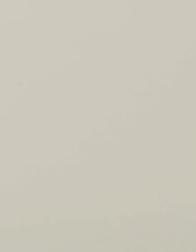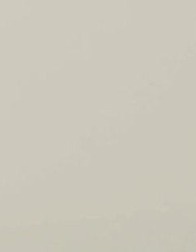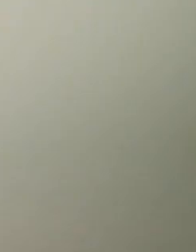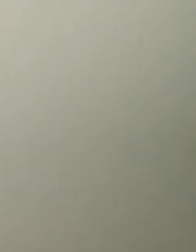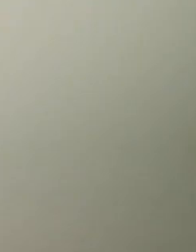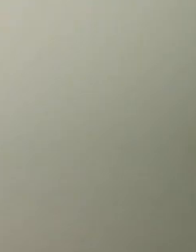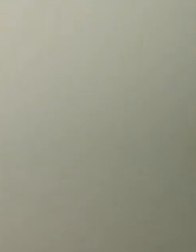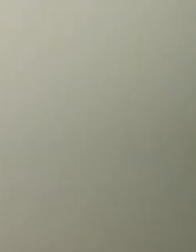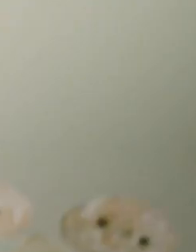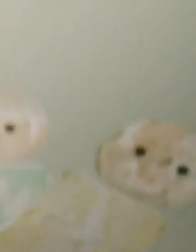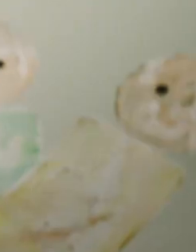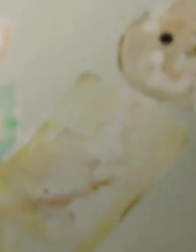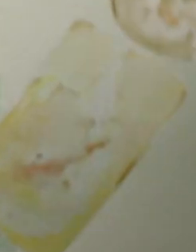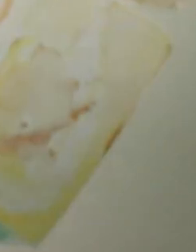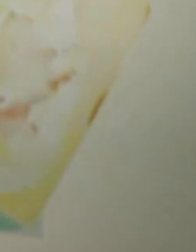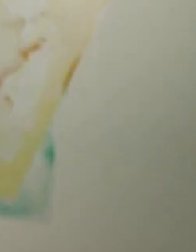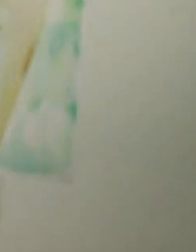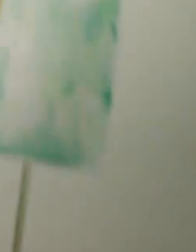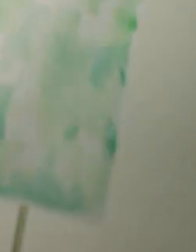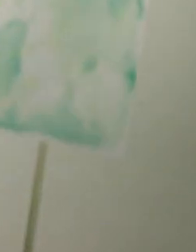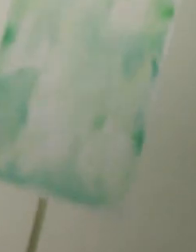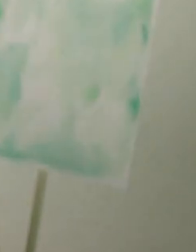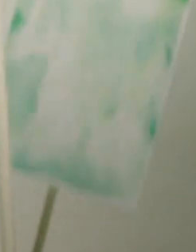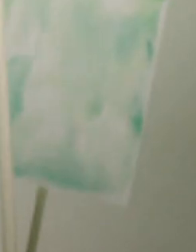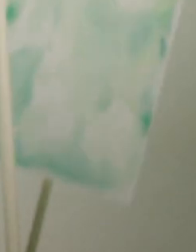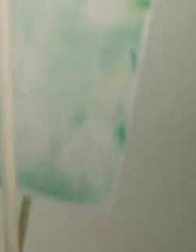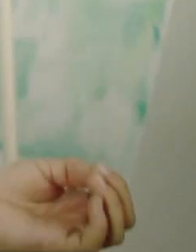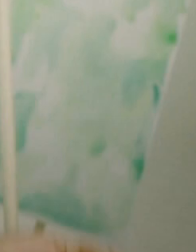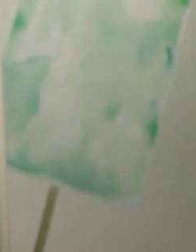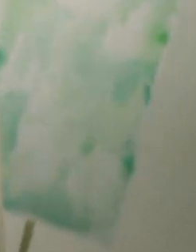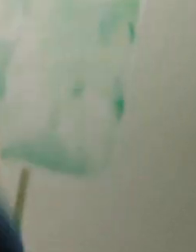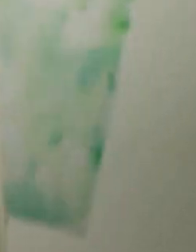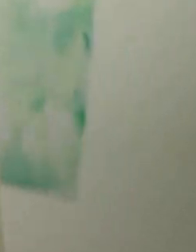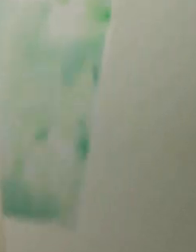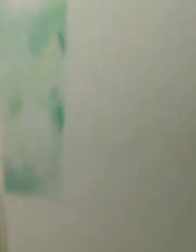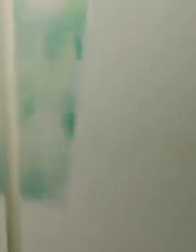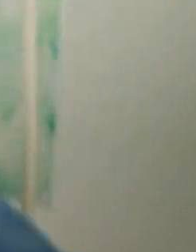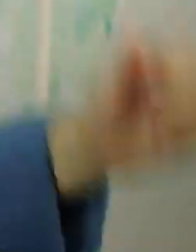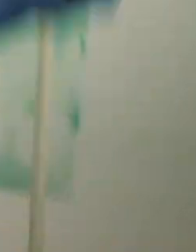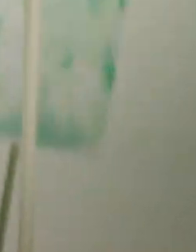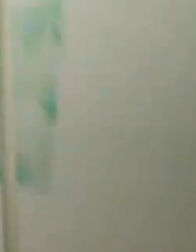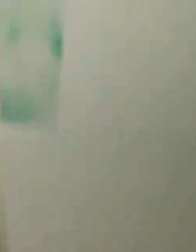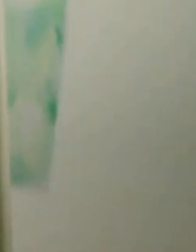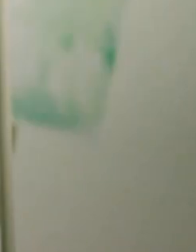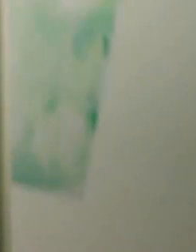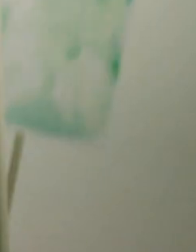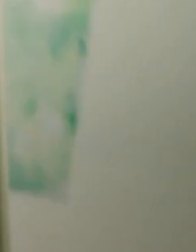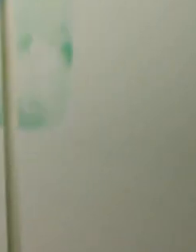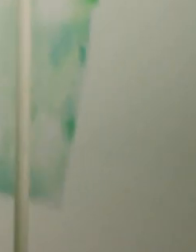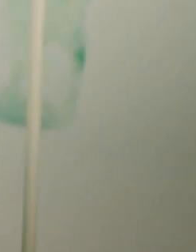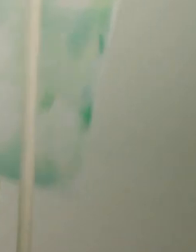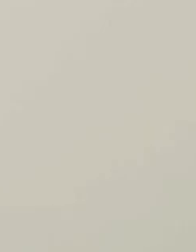Cuando decimos la verdad, no hacemos trampa en el colegio ni decimos mentiras. Estamos siendo correctos.